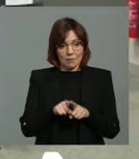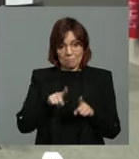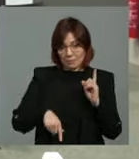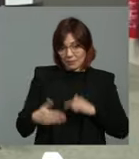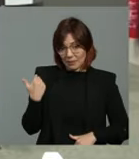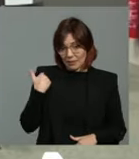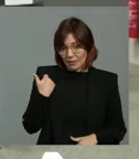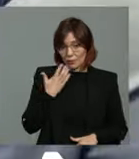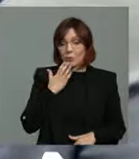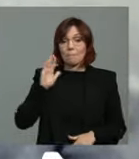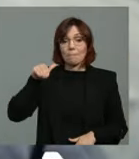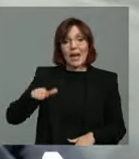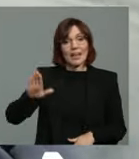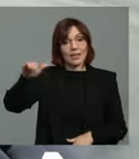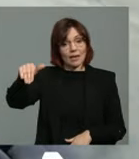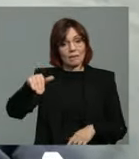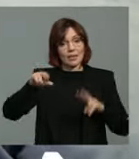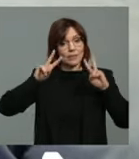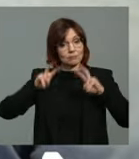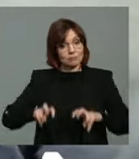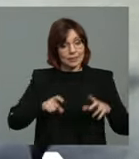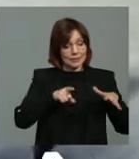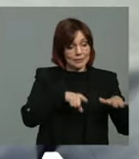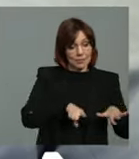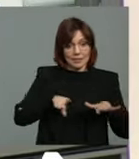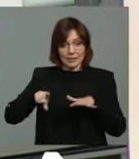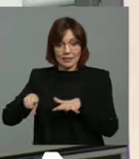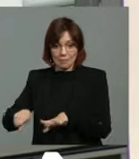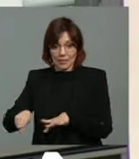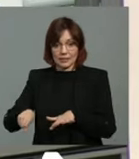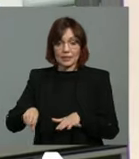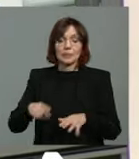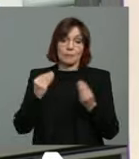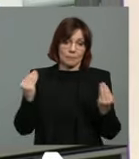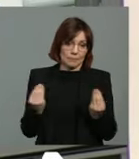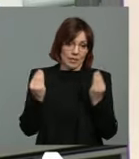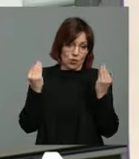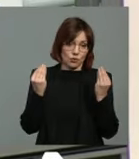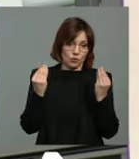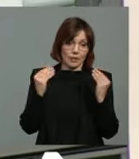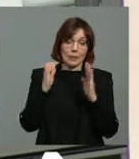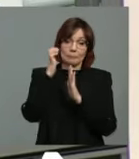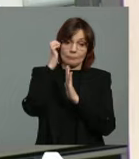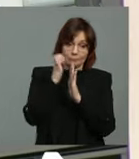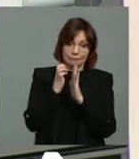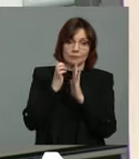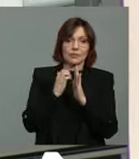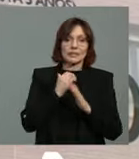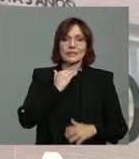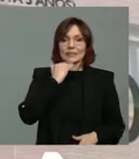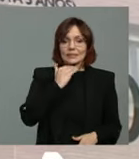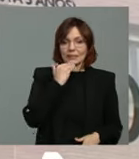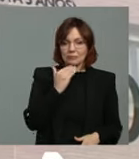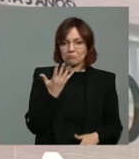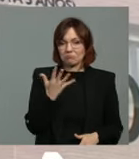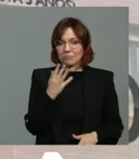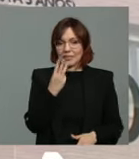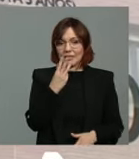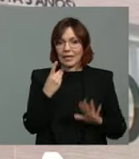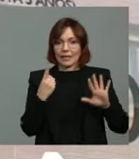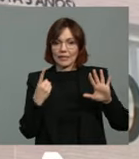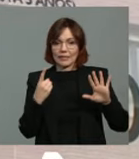una hipoteca variable que se revise semestralmente en ese caso sí que van a haber una bajada un poquito más cuantiosa hablaríamos de unos